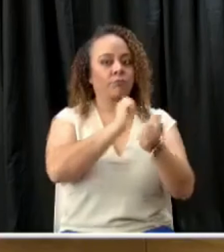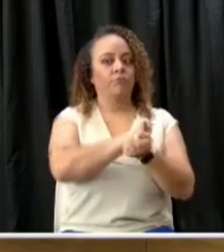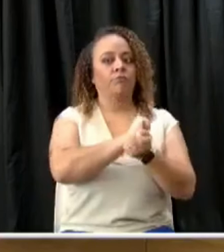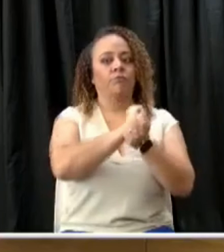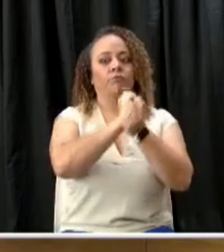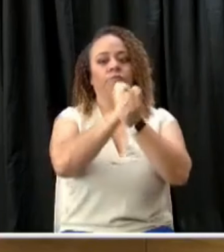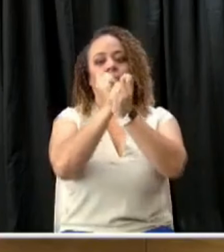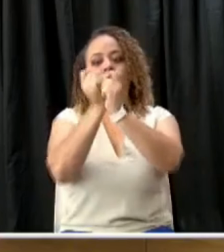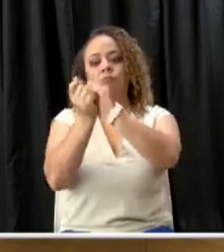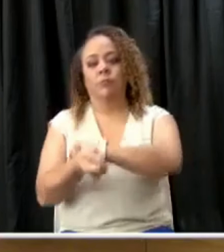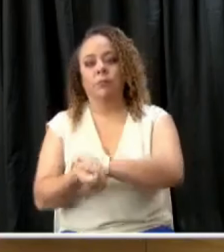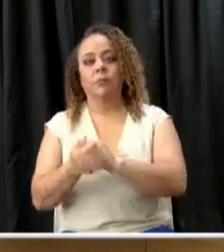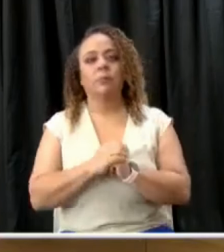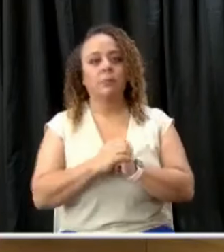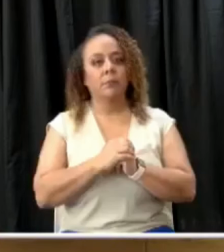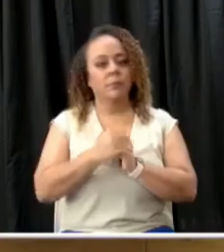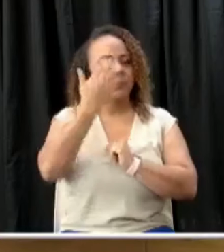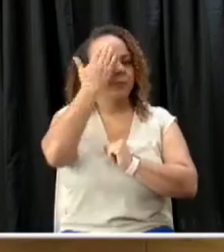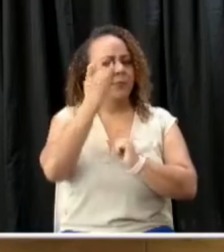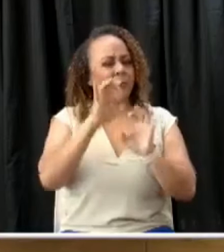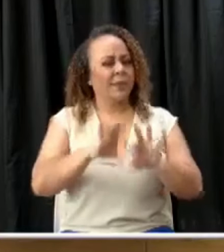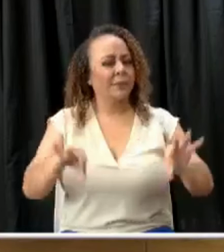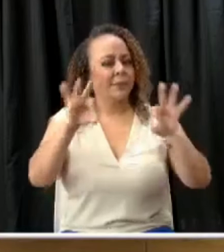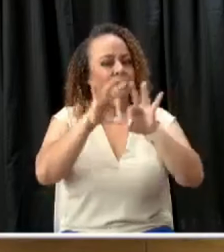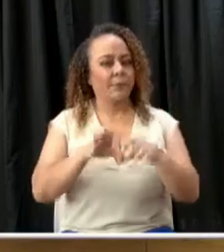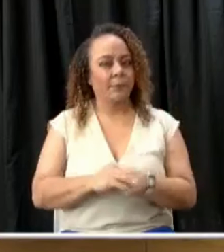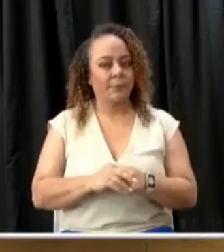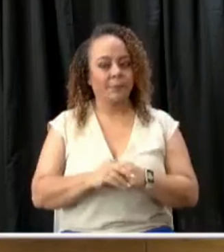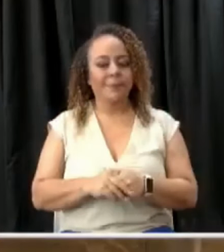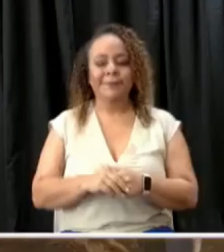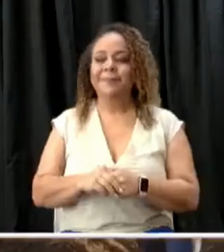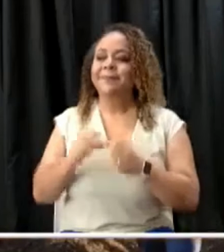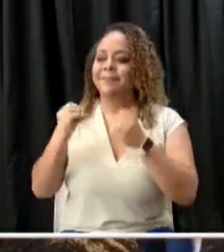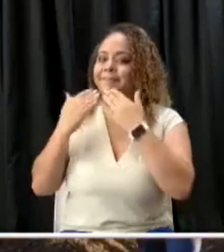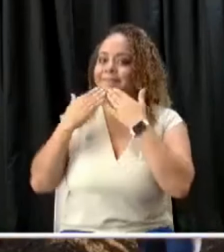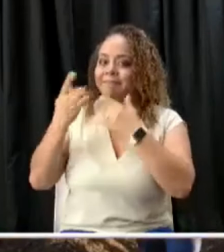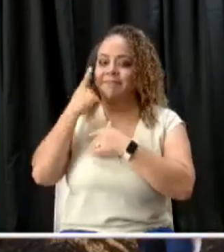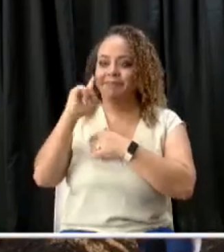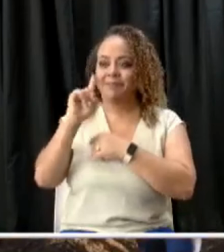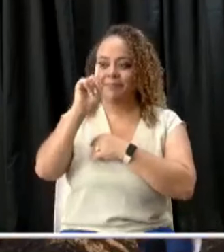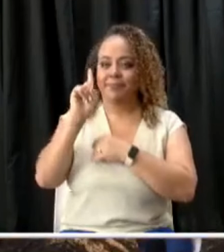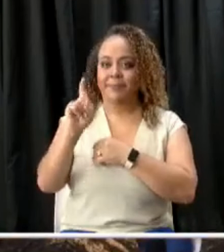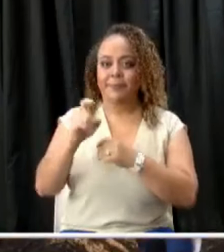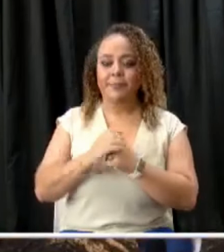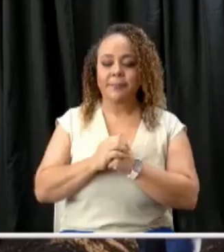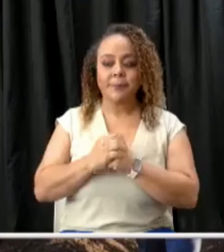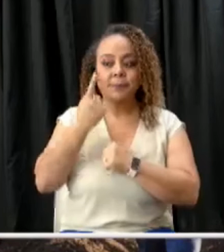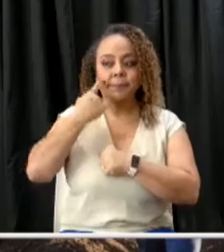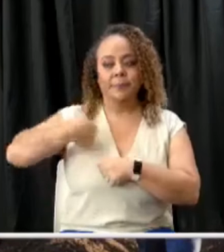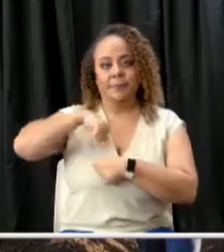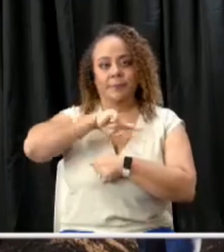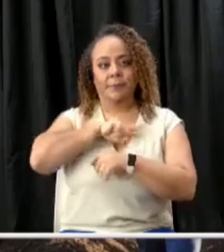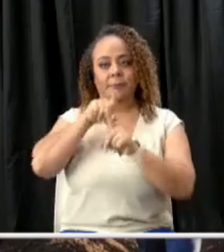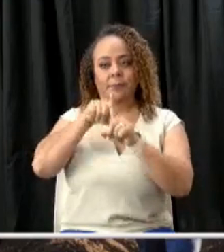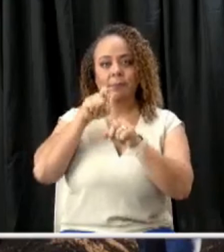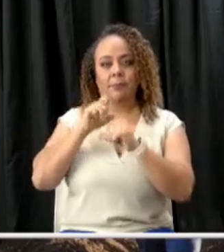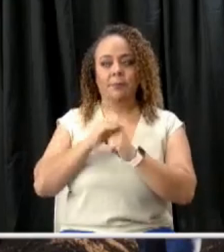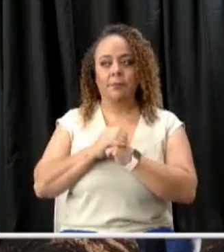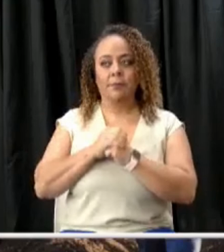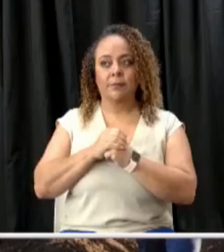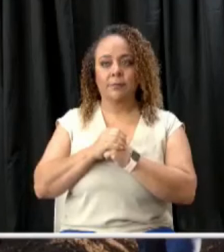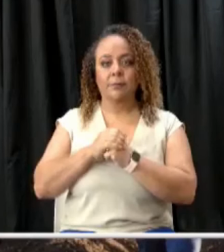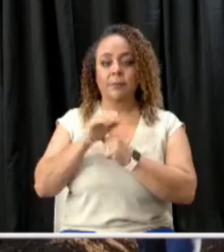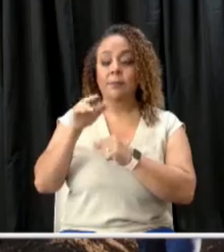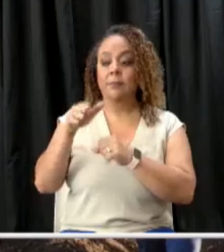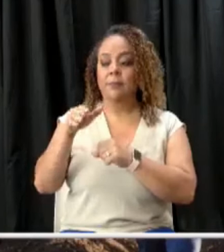cambiante. ¿Por qué es importante? Sí, muchísimas gracias por la pregunta. Para nosotros desde la Isla Network